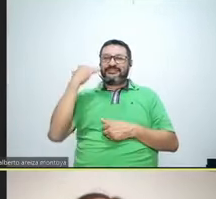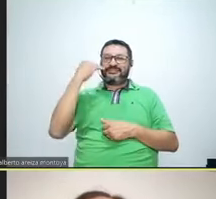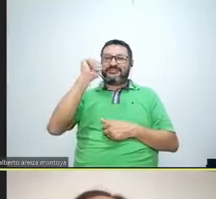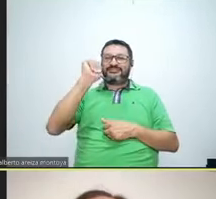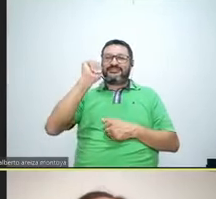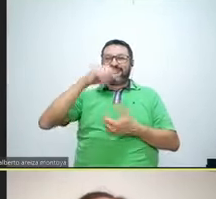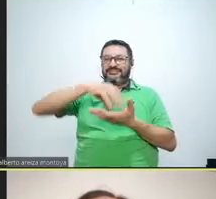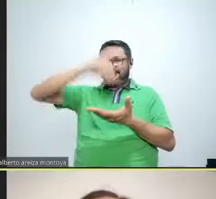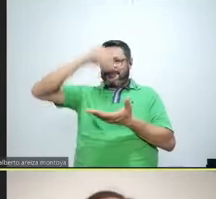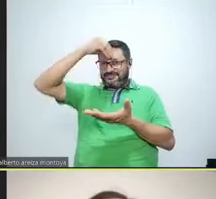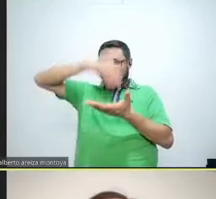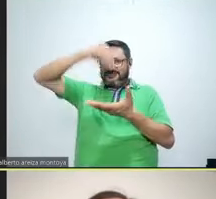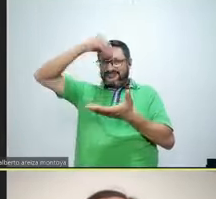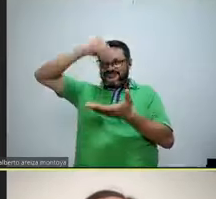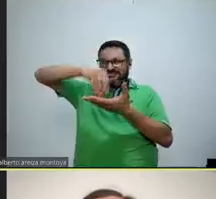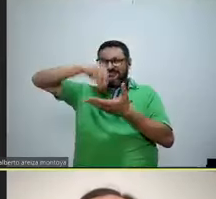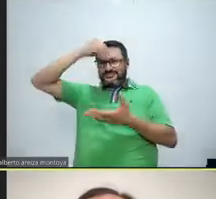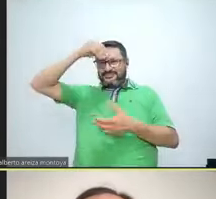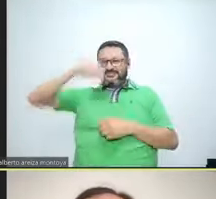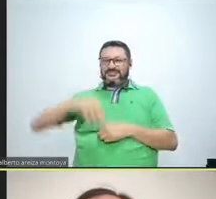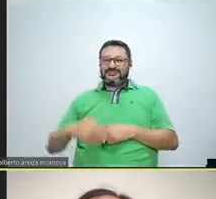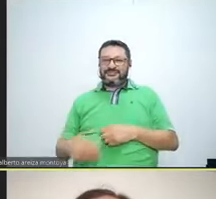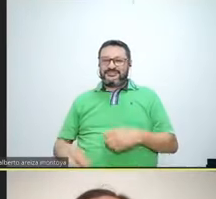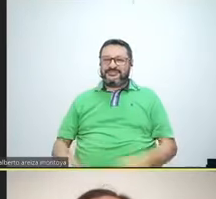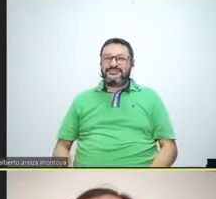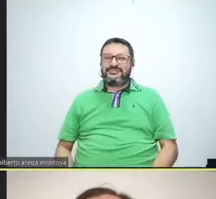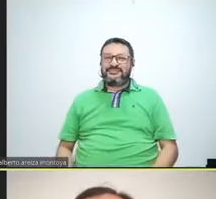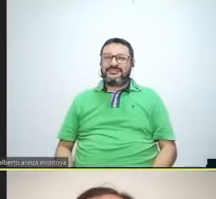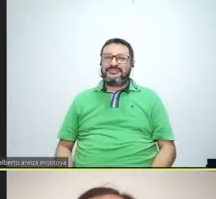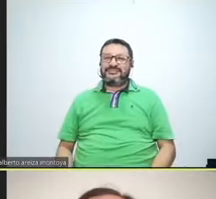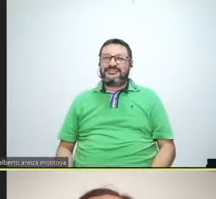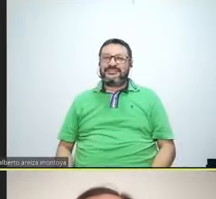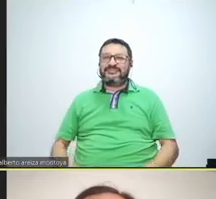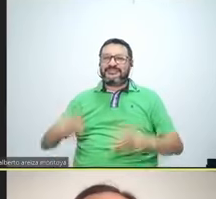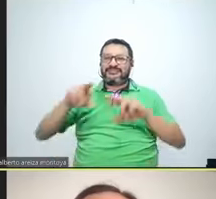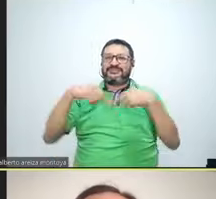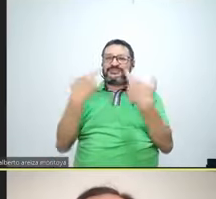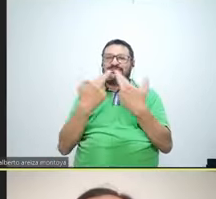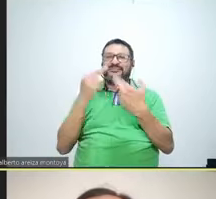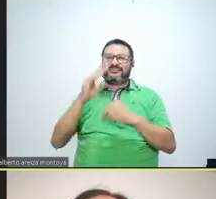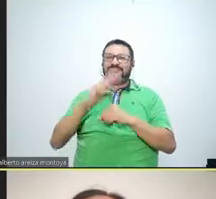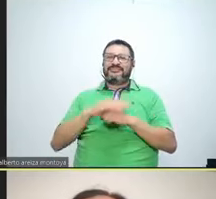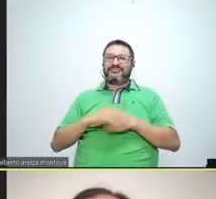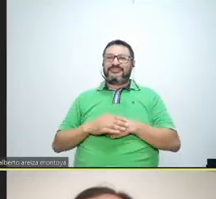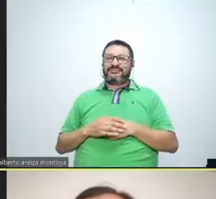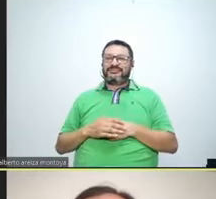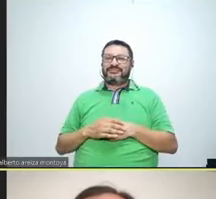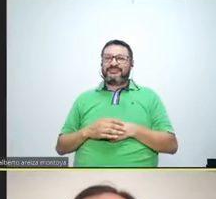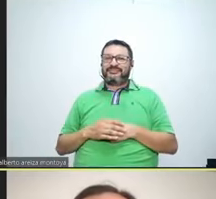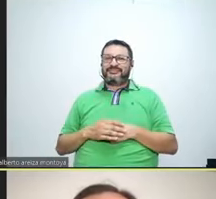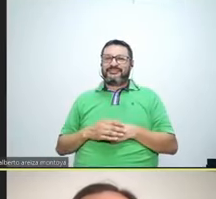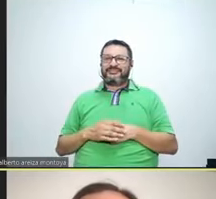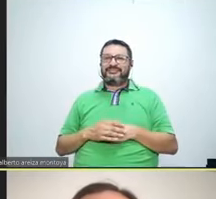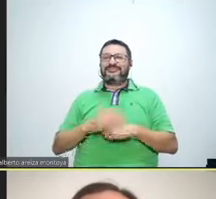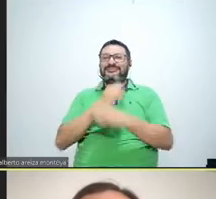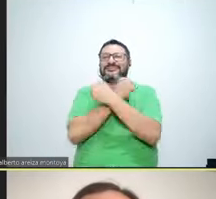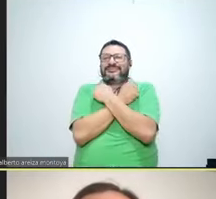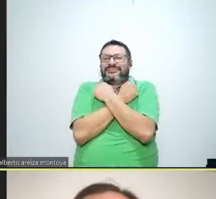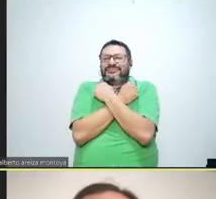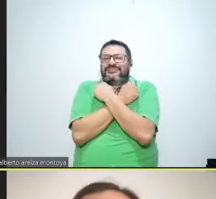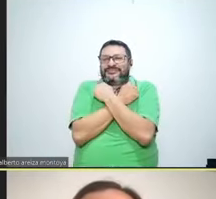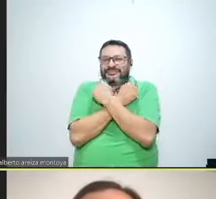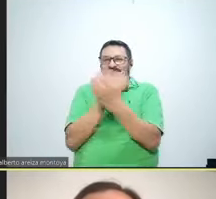aprendido mucho. Entonces, sí, yo me siento también de la familia de la gimnasia, y ella sabe que la quiero con todo mi